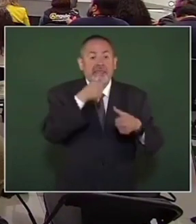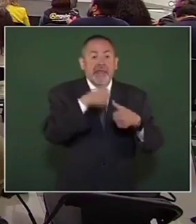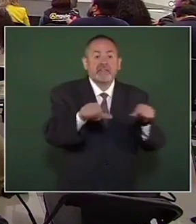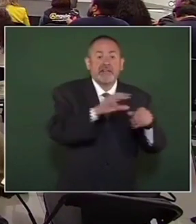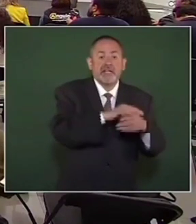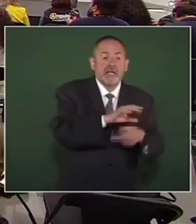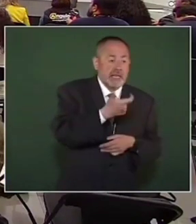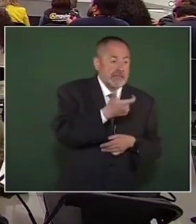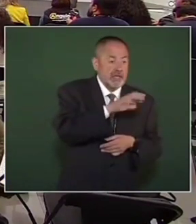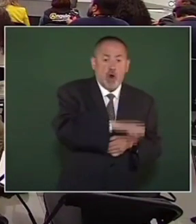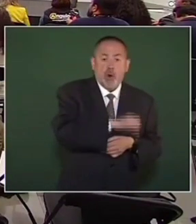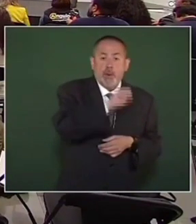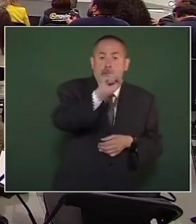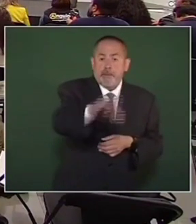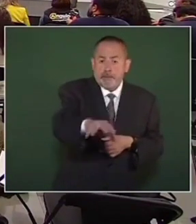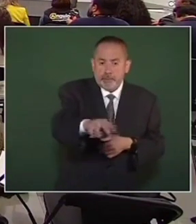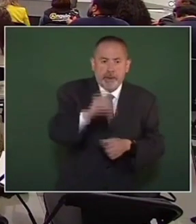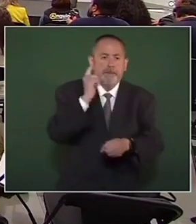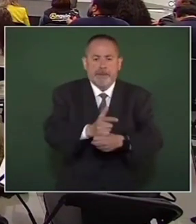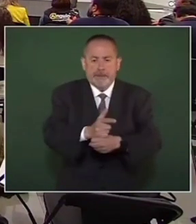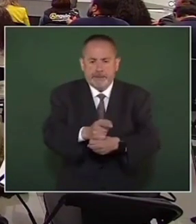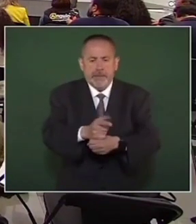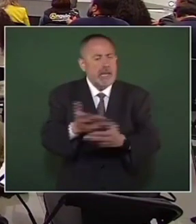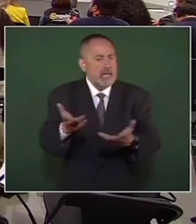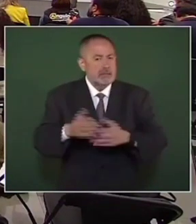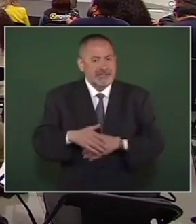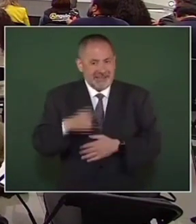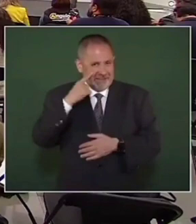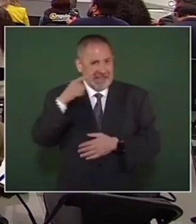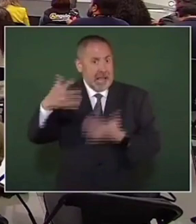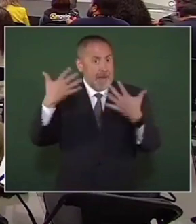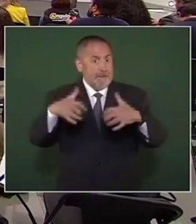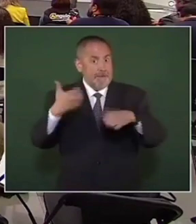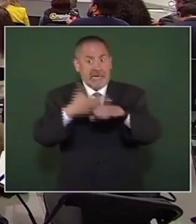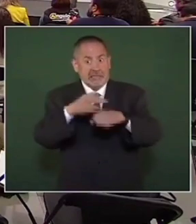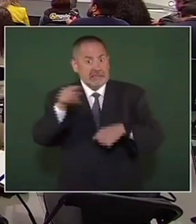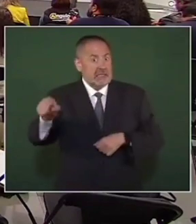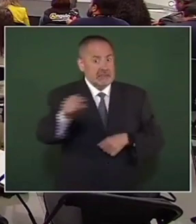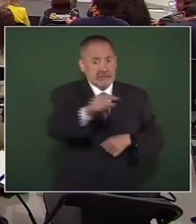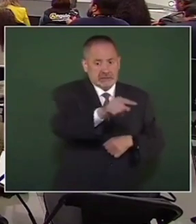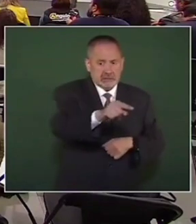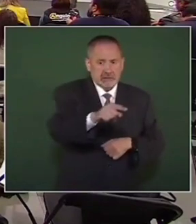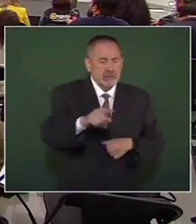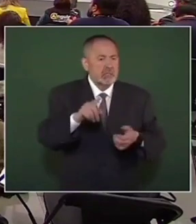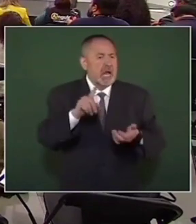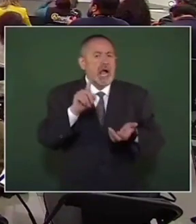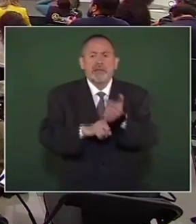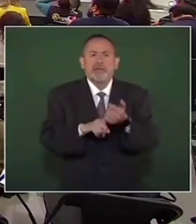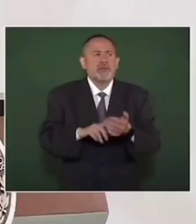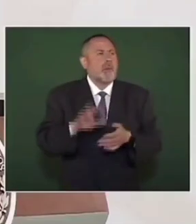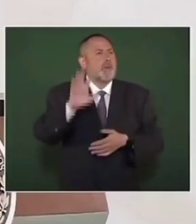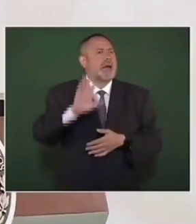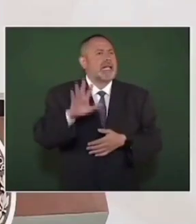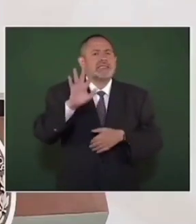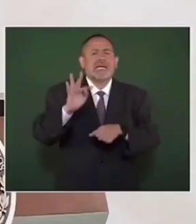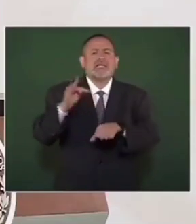porque esas empresas son también la tesorería de García Luna